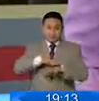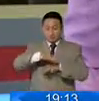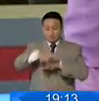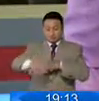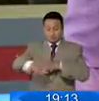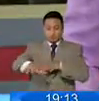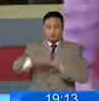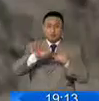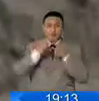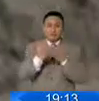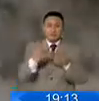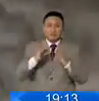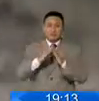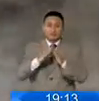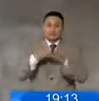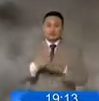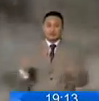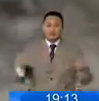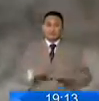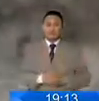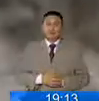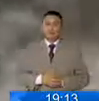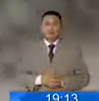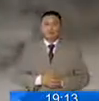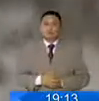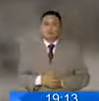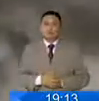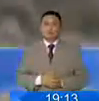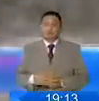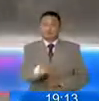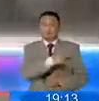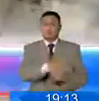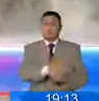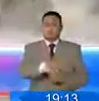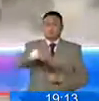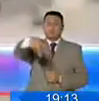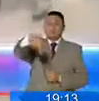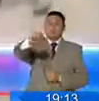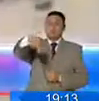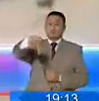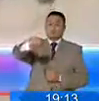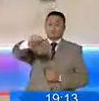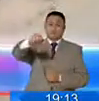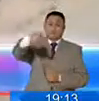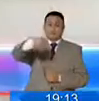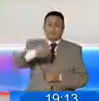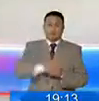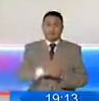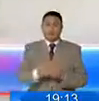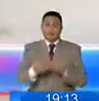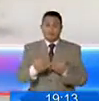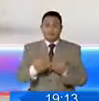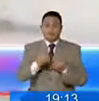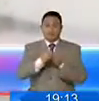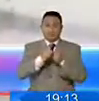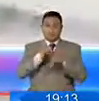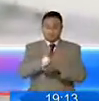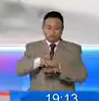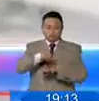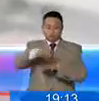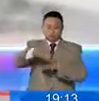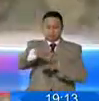calle. La vía panamericana, según moradores del sector, manifiestan que se habría convertido en un río tras